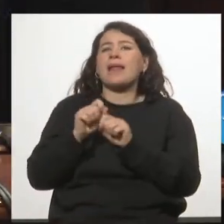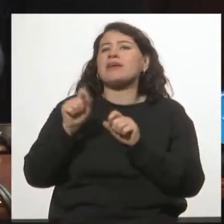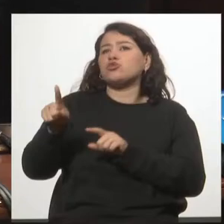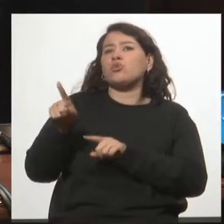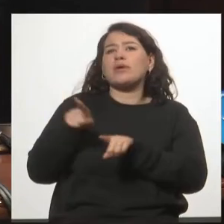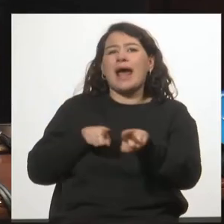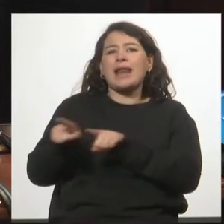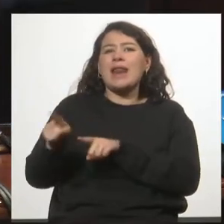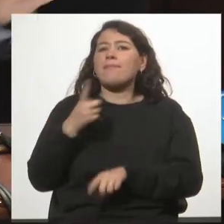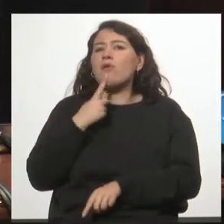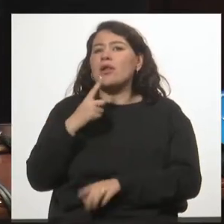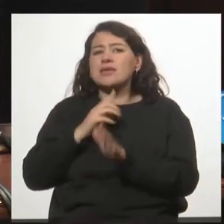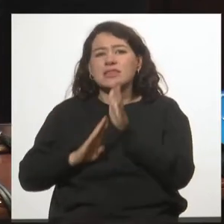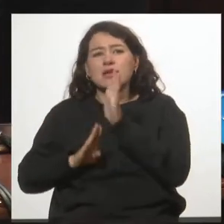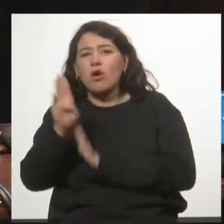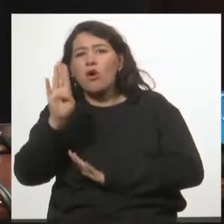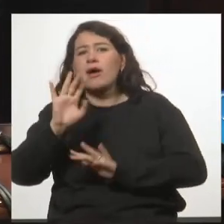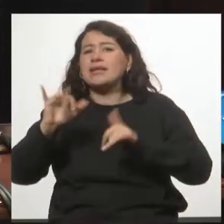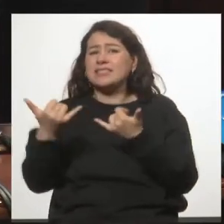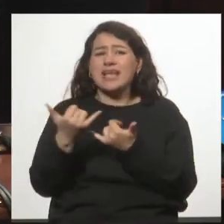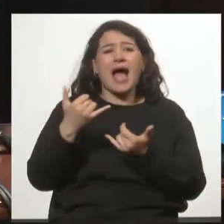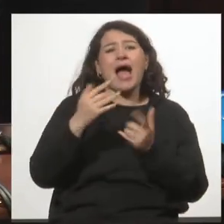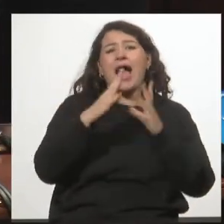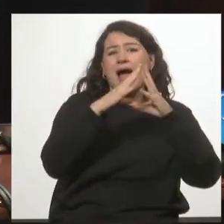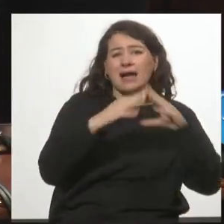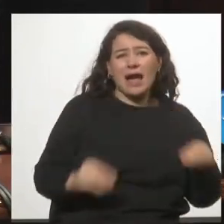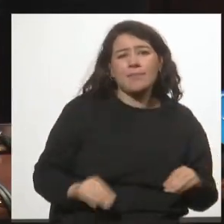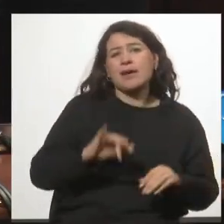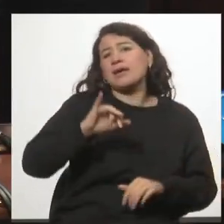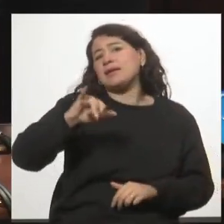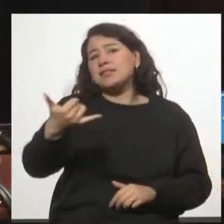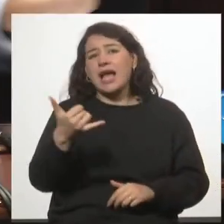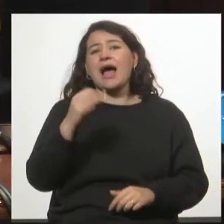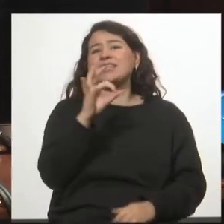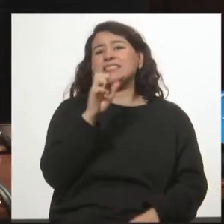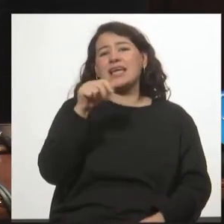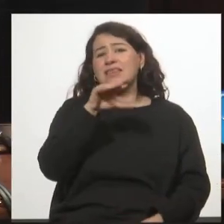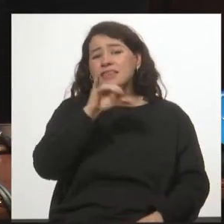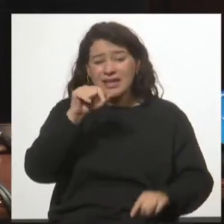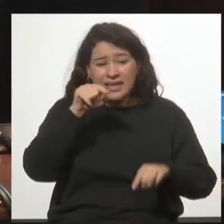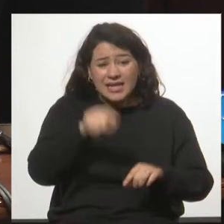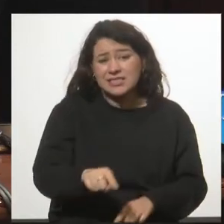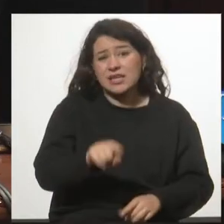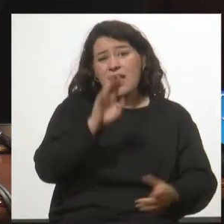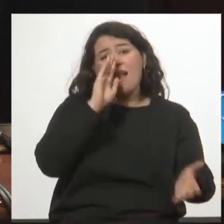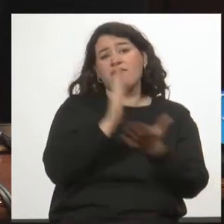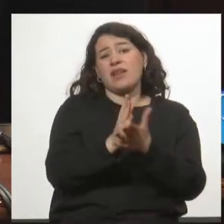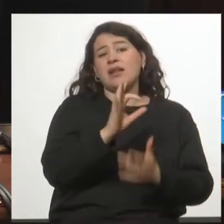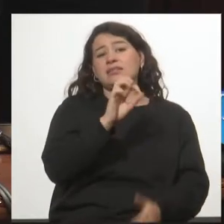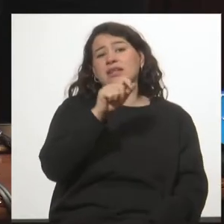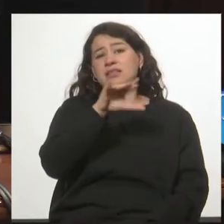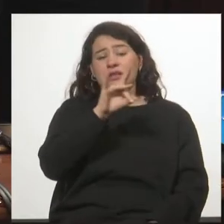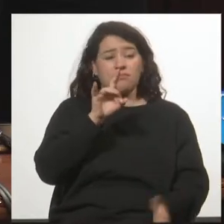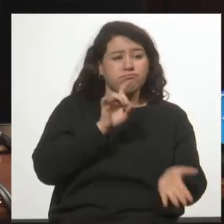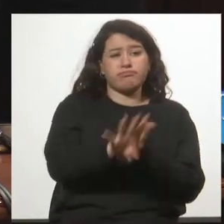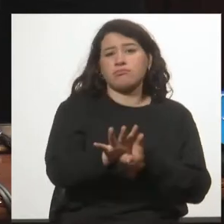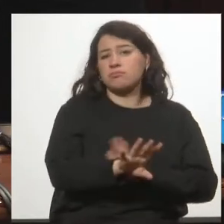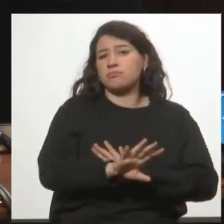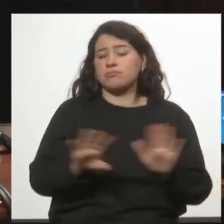política y ya nos pasó con ancap ir a los procesos con sendic y así terminó sendic destituido